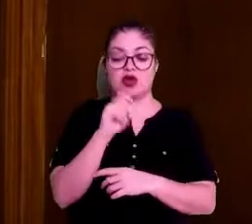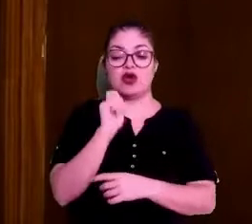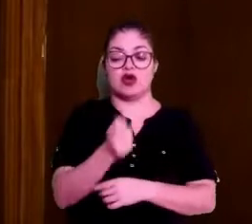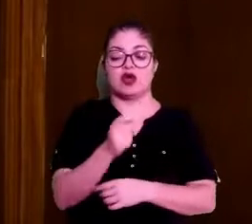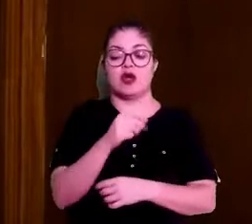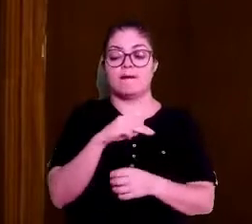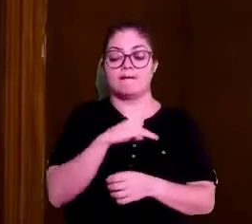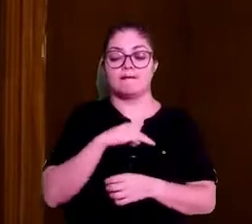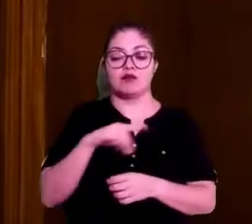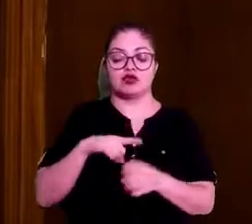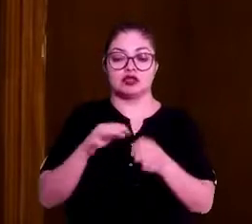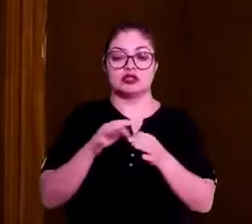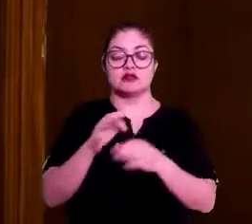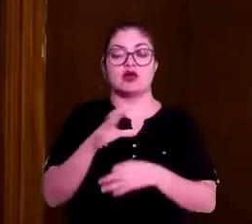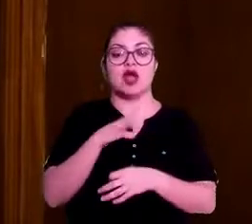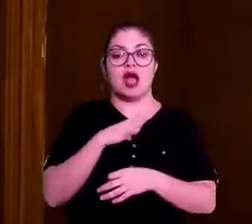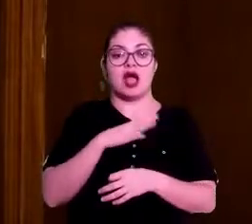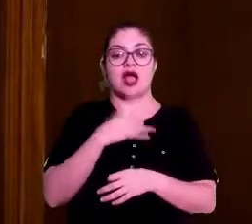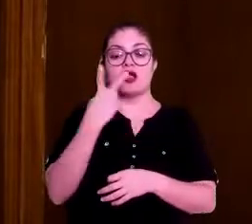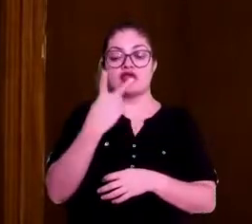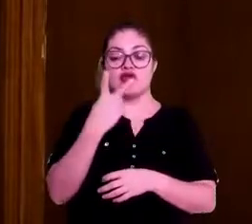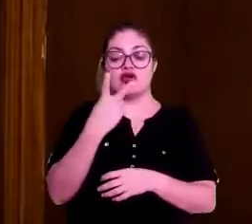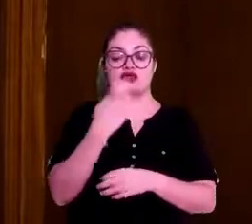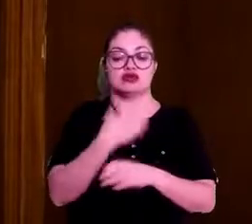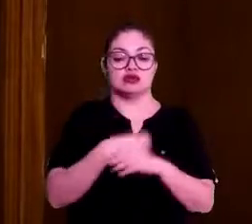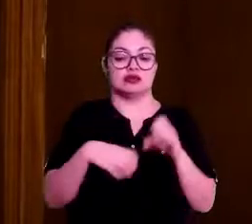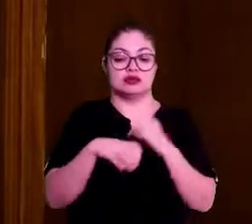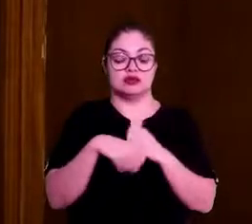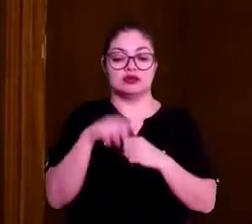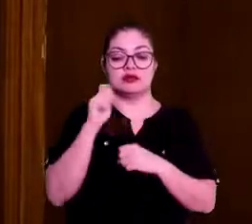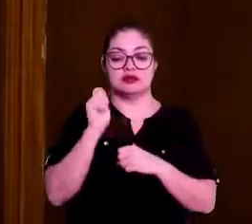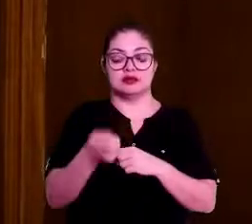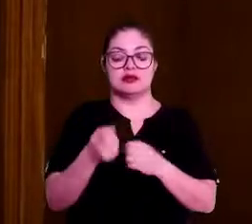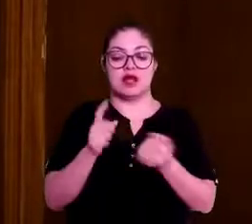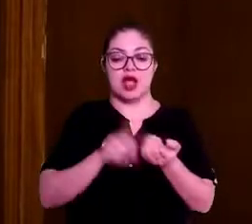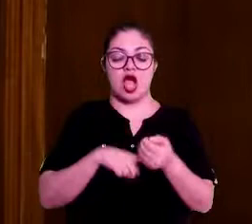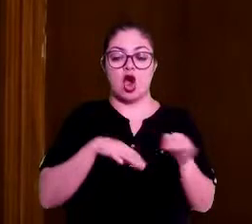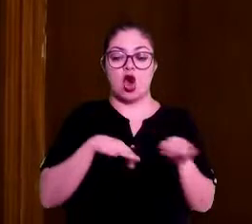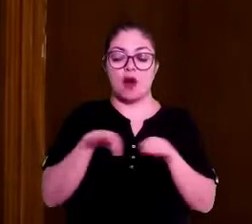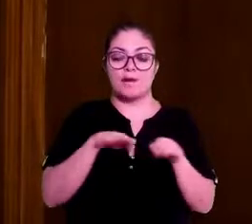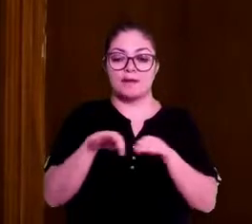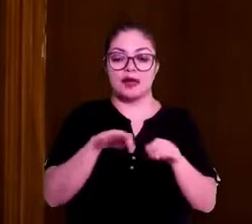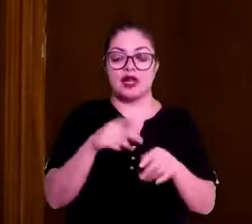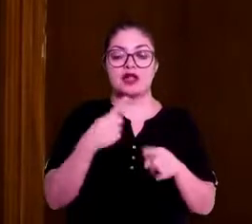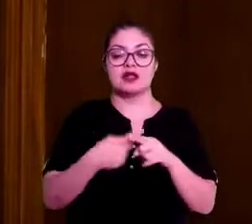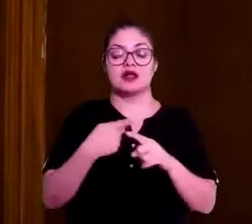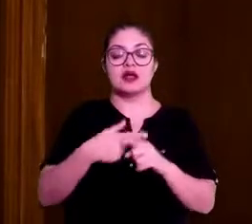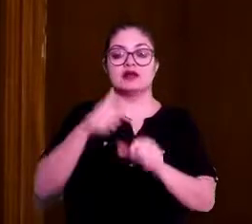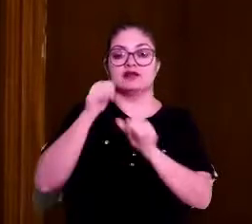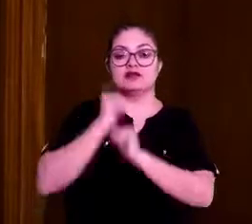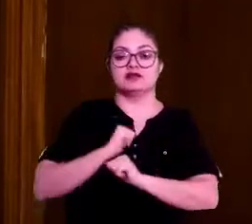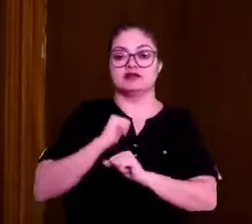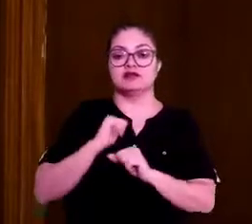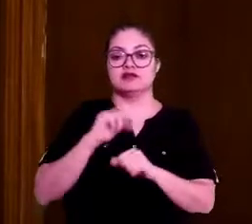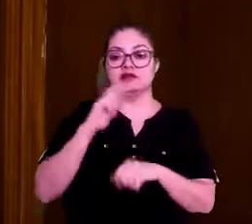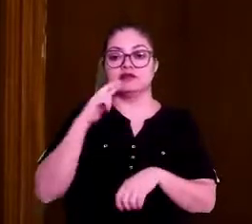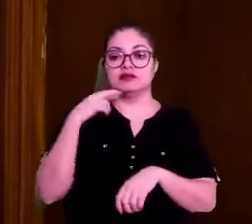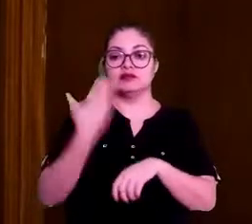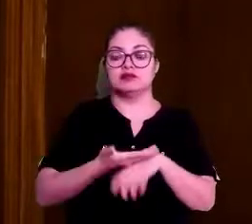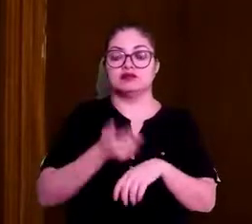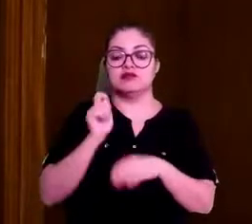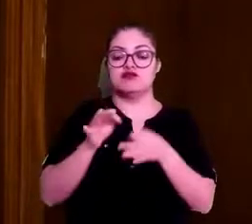municipio intervienen dos vías, por parte operativa a cargo de las unidades administrativas de los